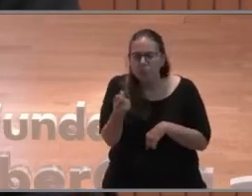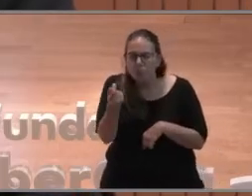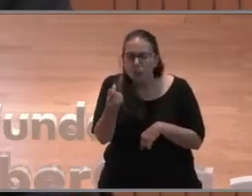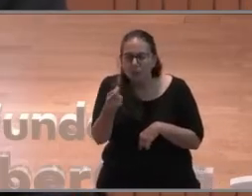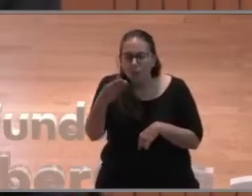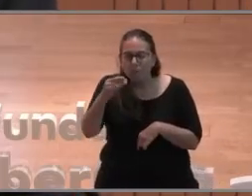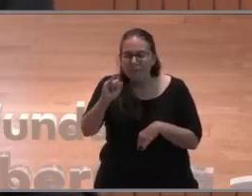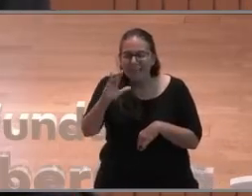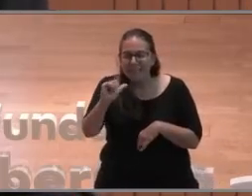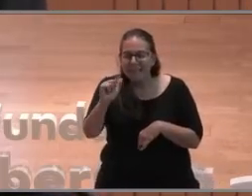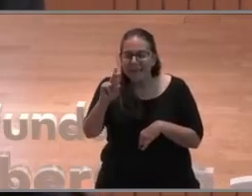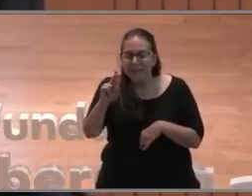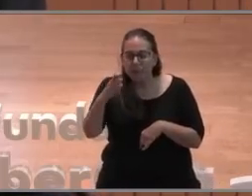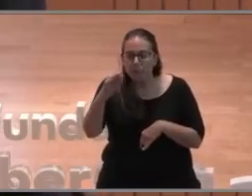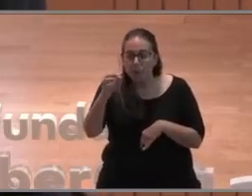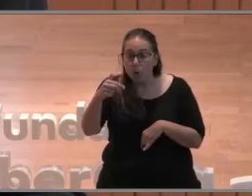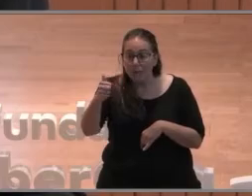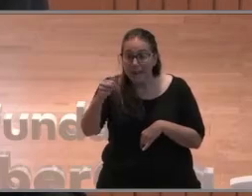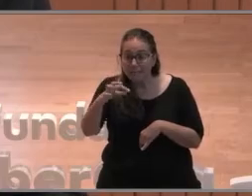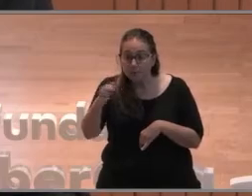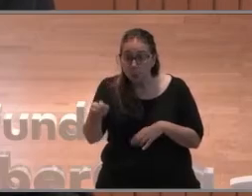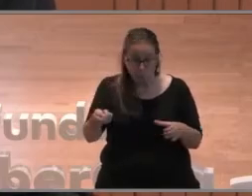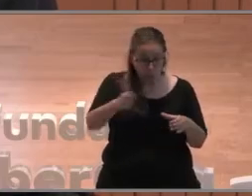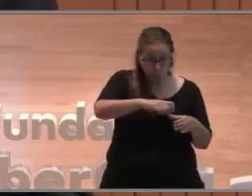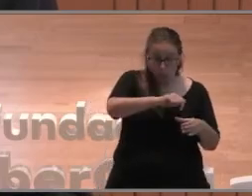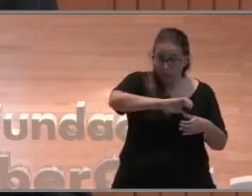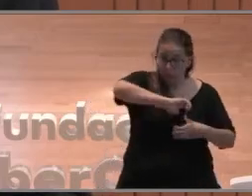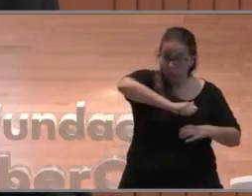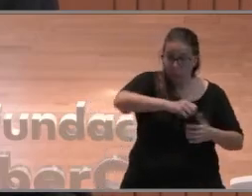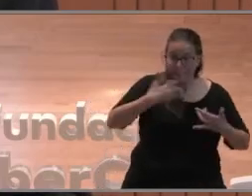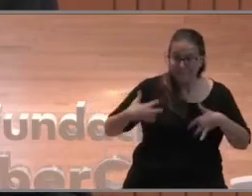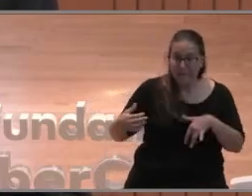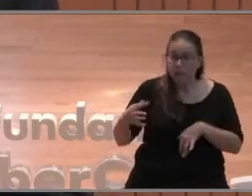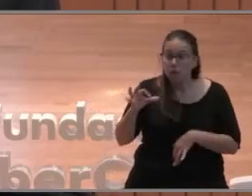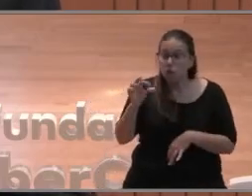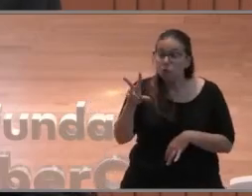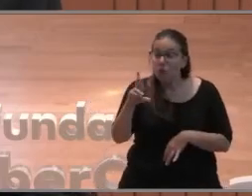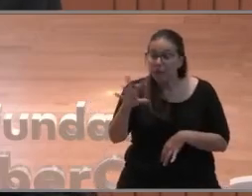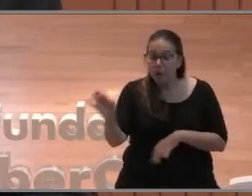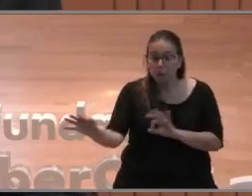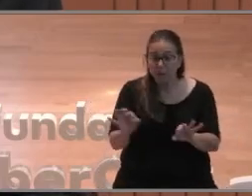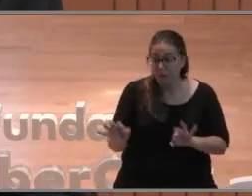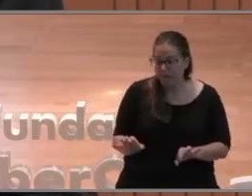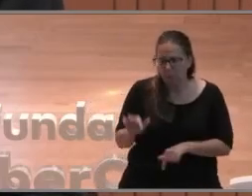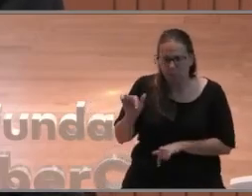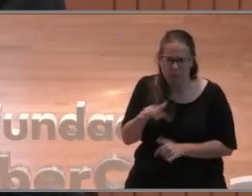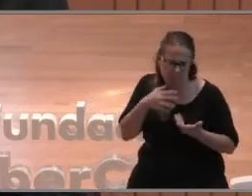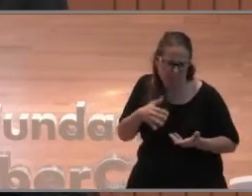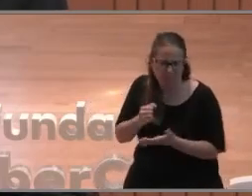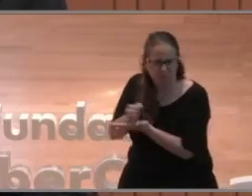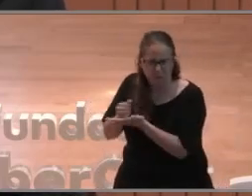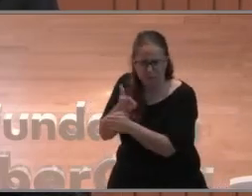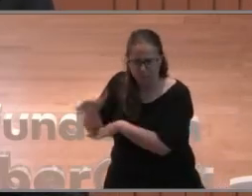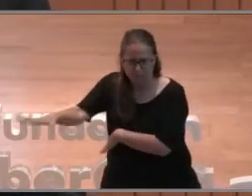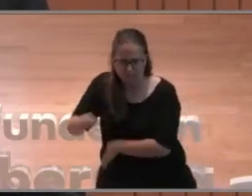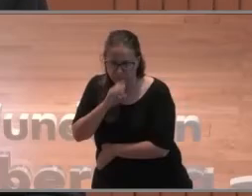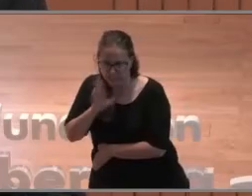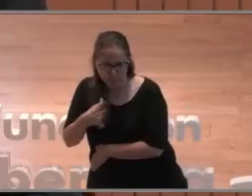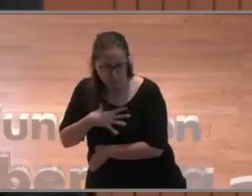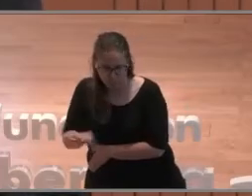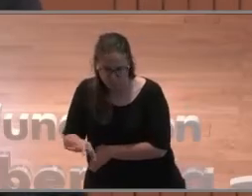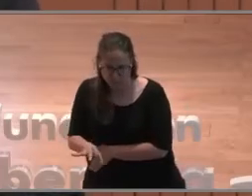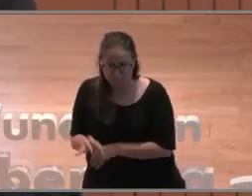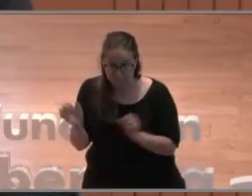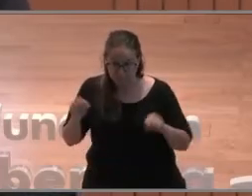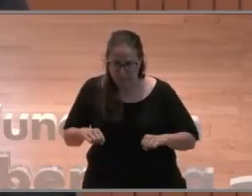de bicarbonato, ¿vale? Con eso tendríamos un suero hecho, pero bueno, hoy en día con comprarlo en la farmacia, que viene perfecto,